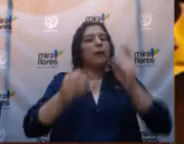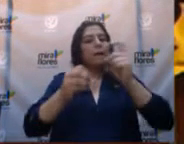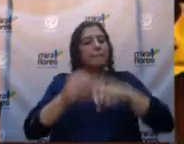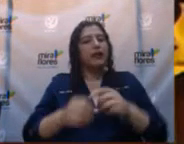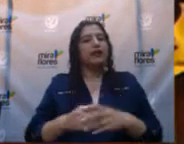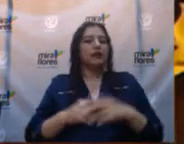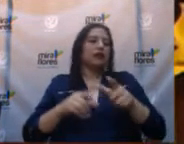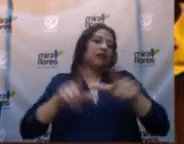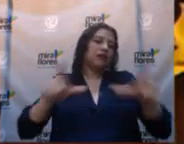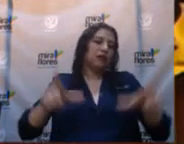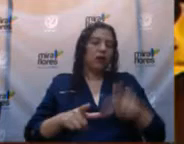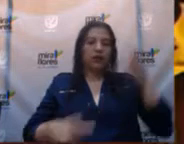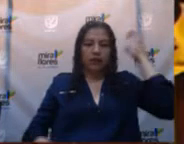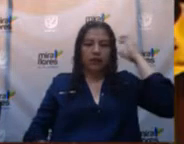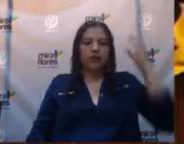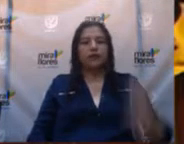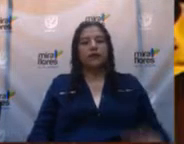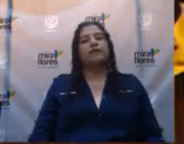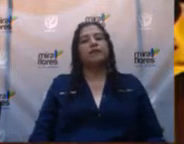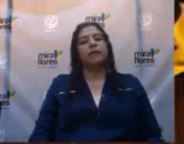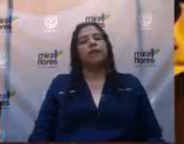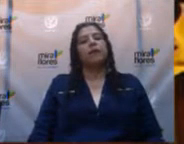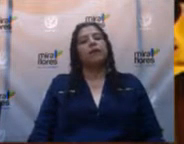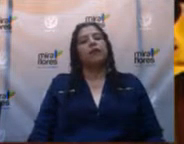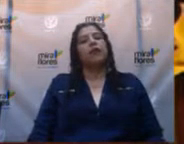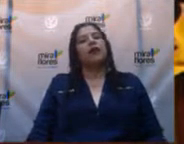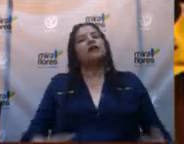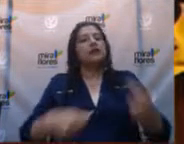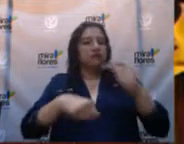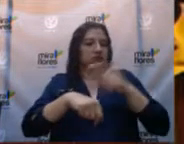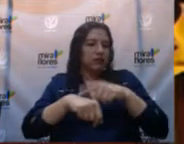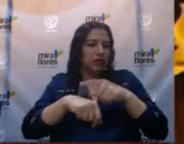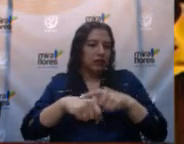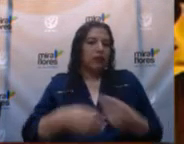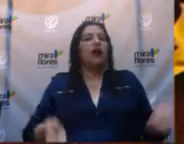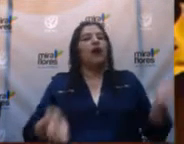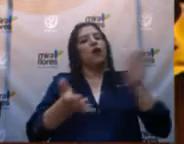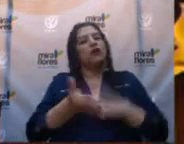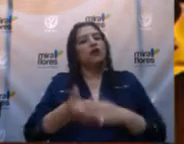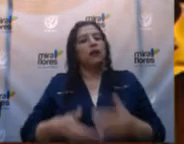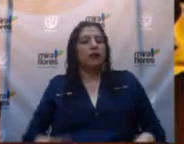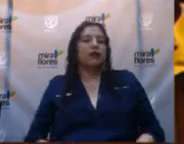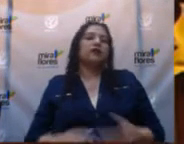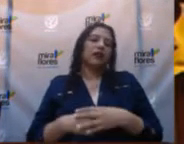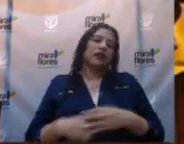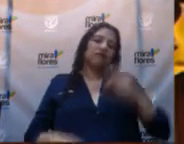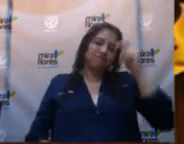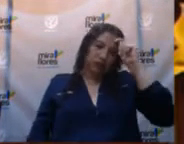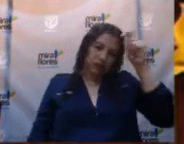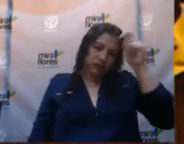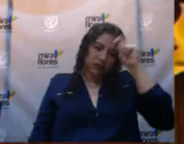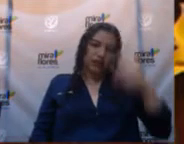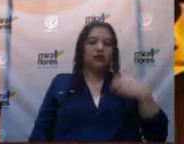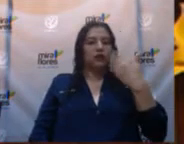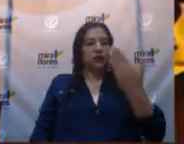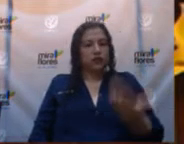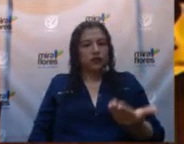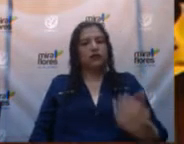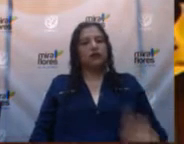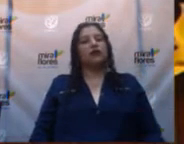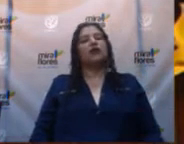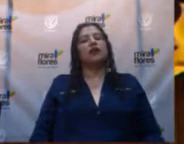importante entidad edil. Hago propicia la ocasión para renovar a usted la muestra de mi especial consideración y deferente